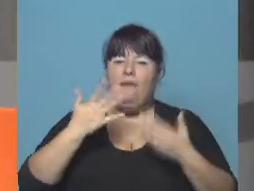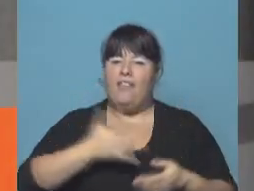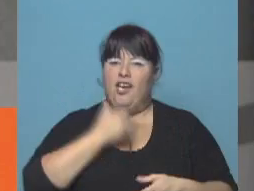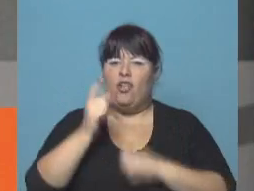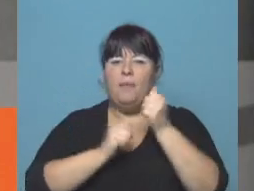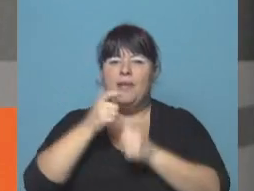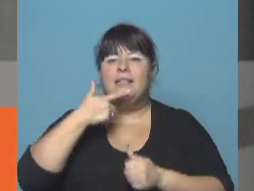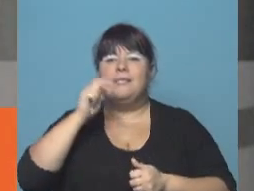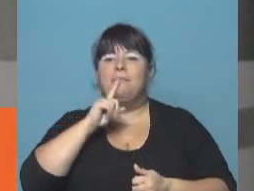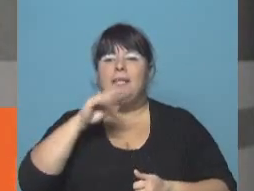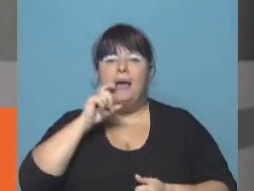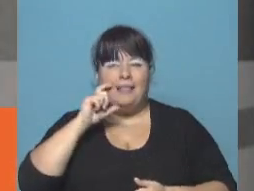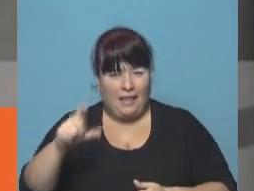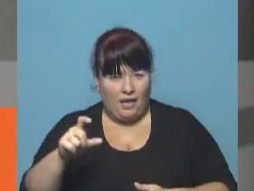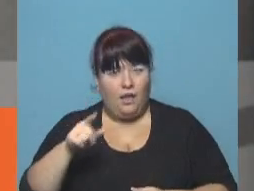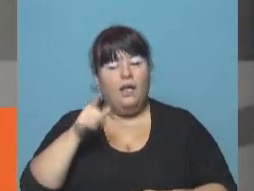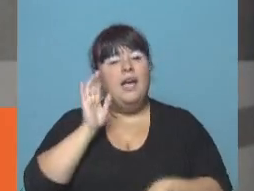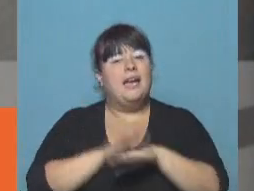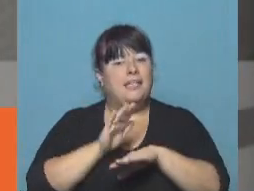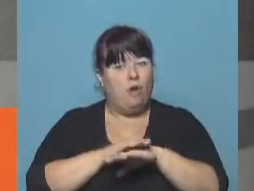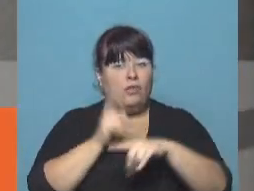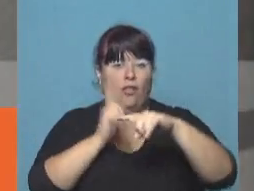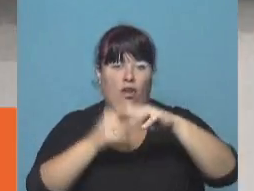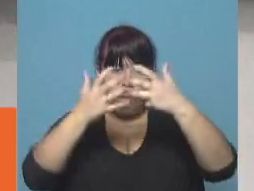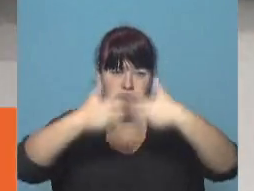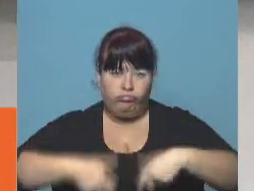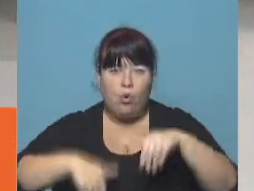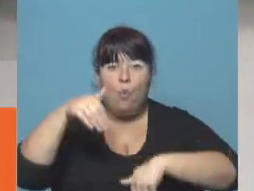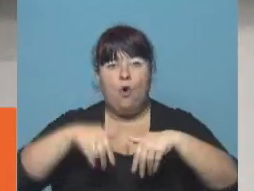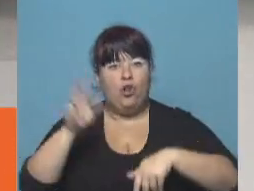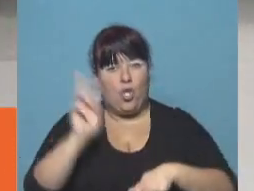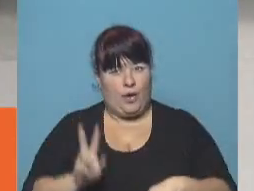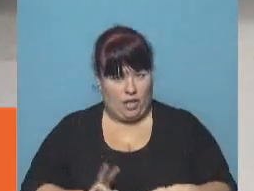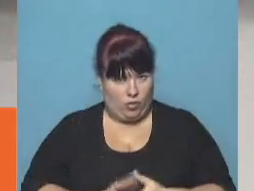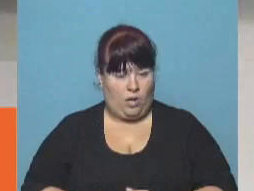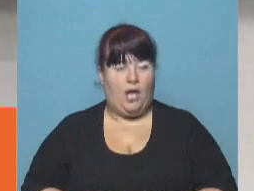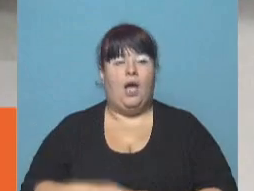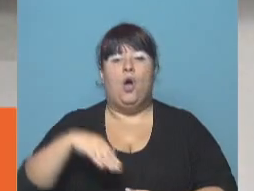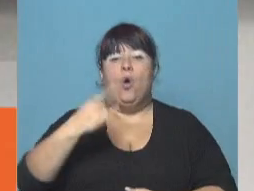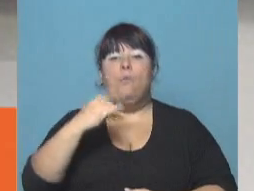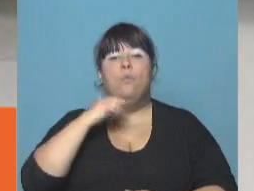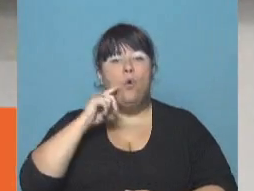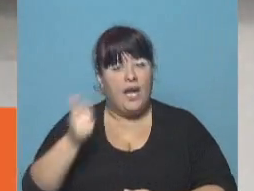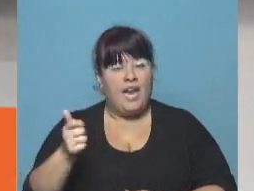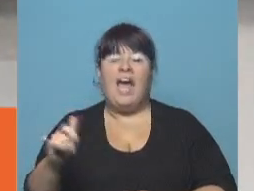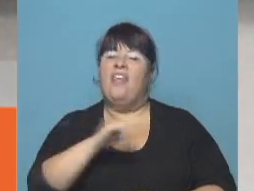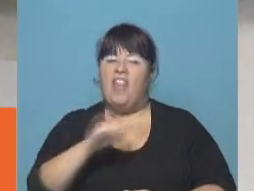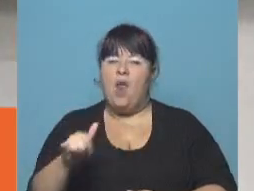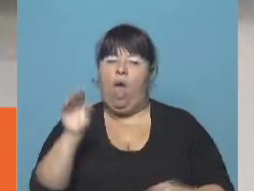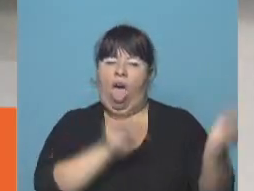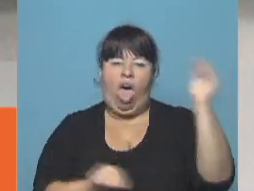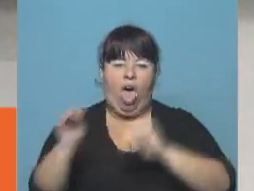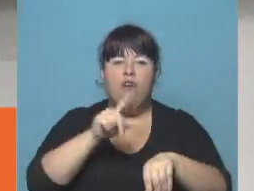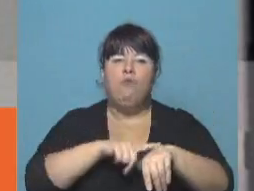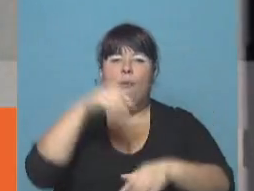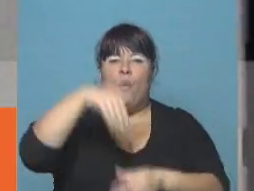de la empresa Smartmatic, la responsable del sistema de votación en Venezuela. Antonio Mujica denunció manipulación durante